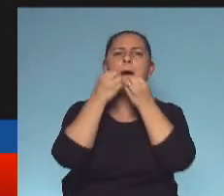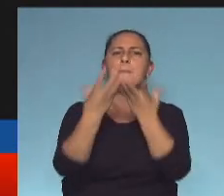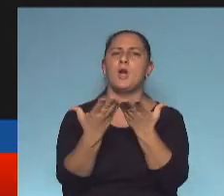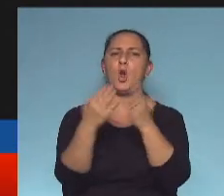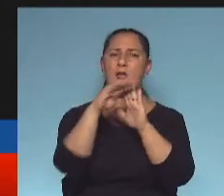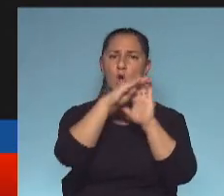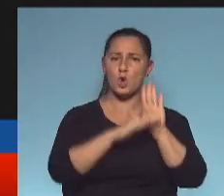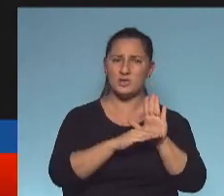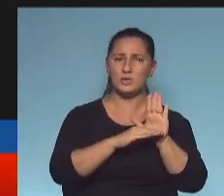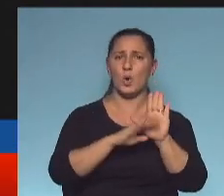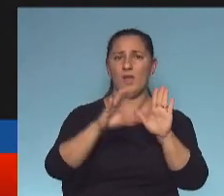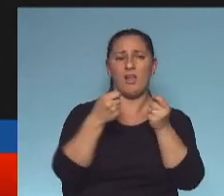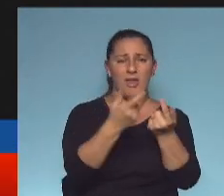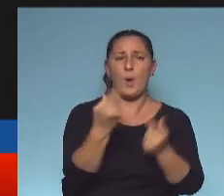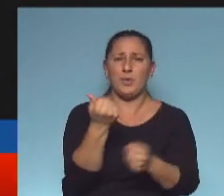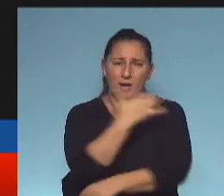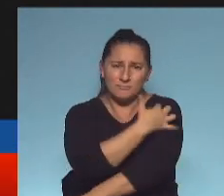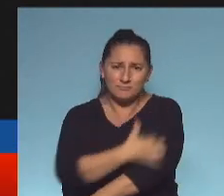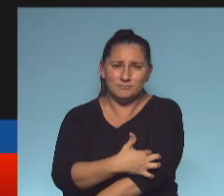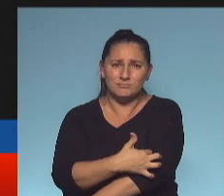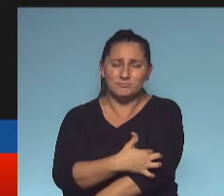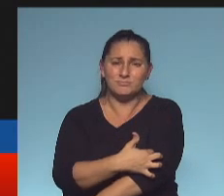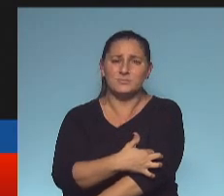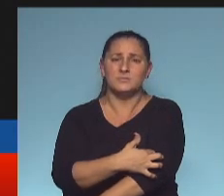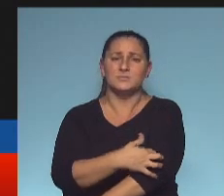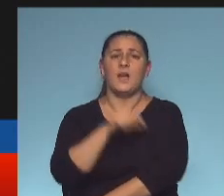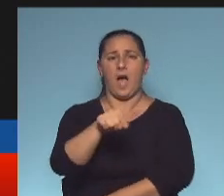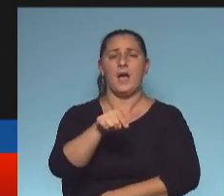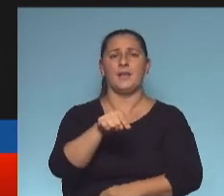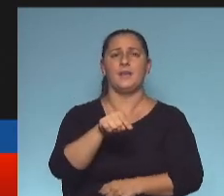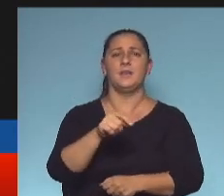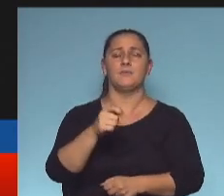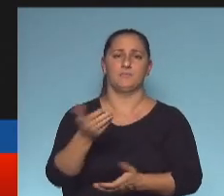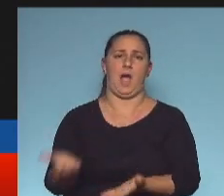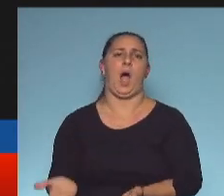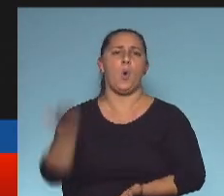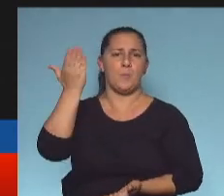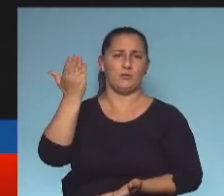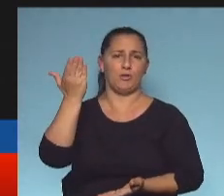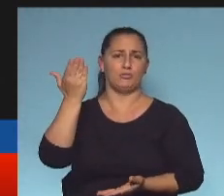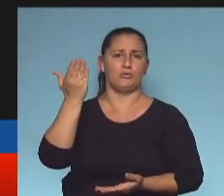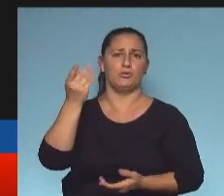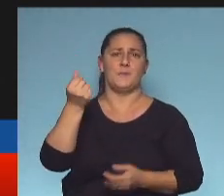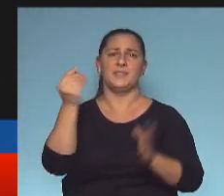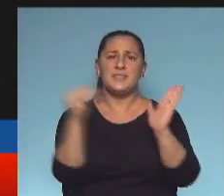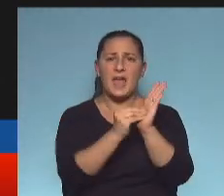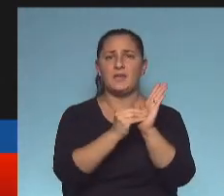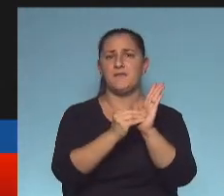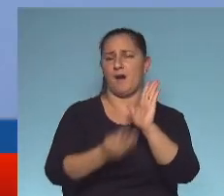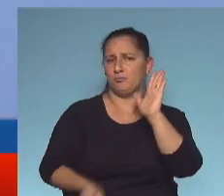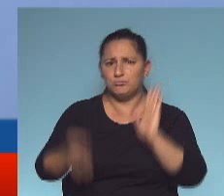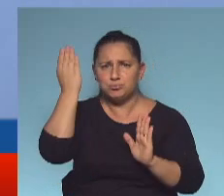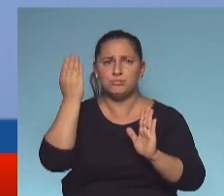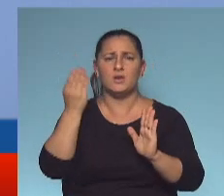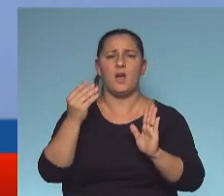condiciones de vida de los más humildes, se lo come el aumento de las tarifas, el